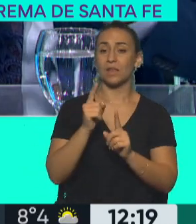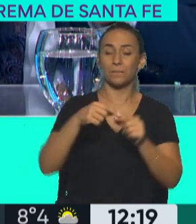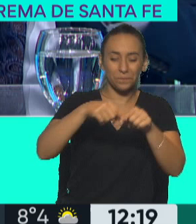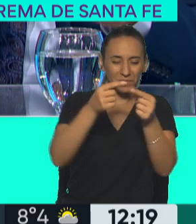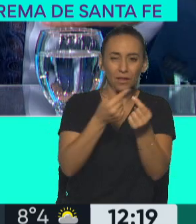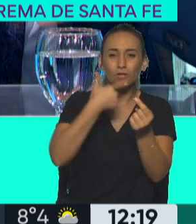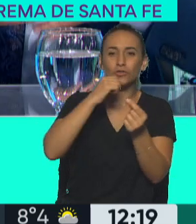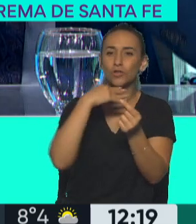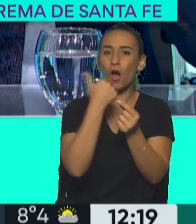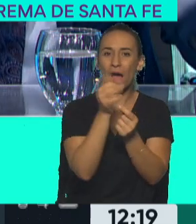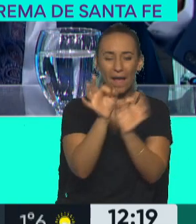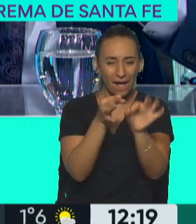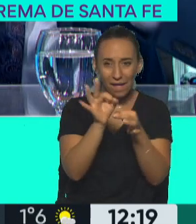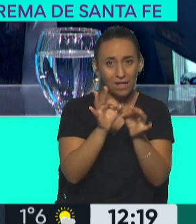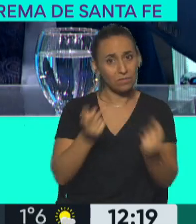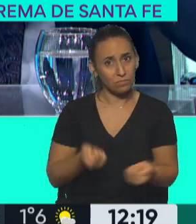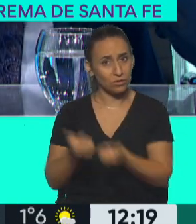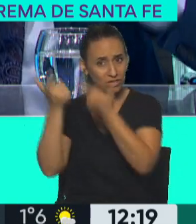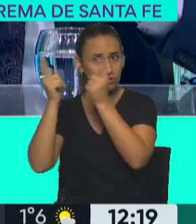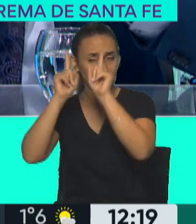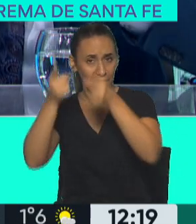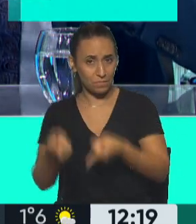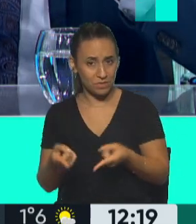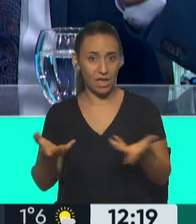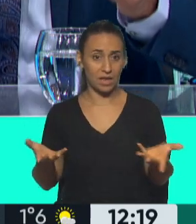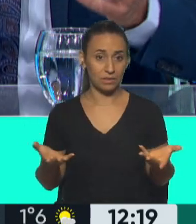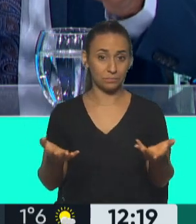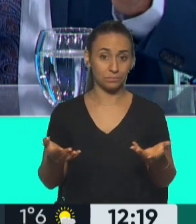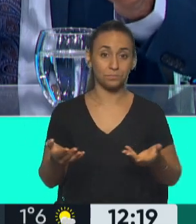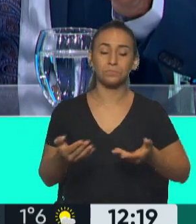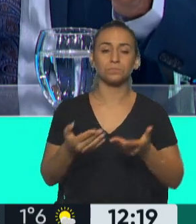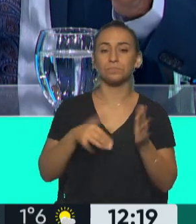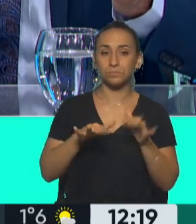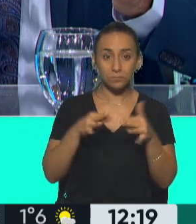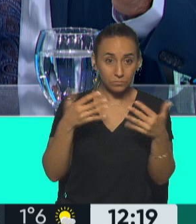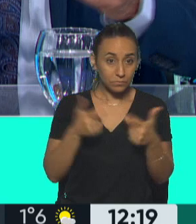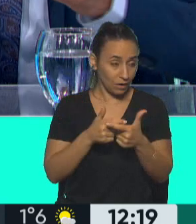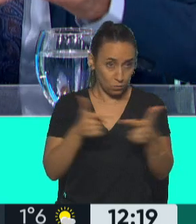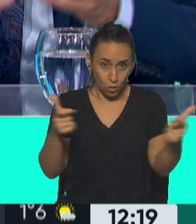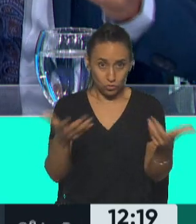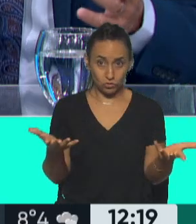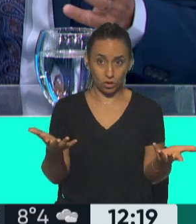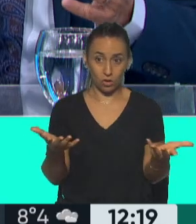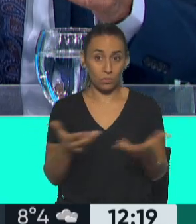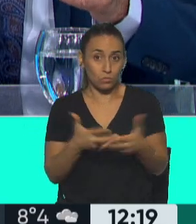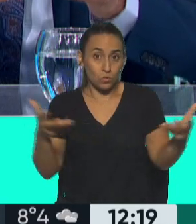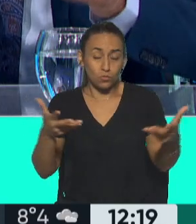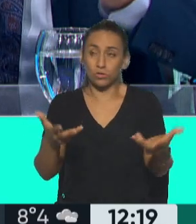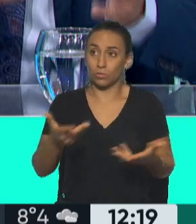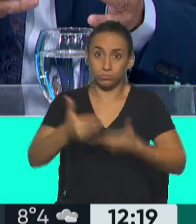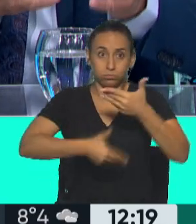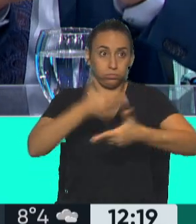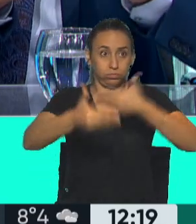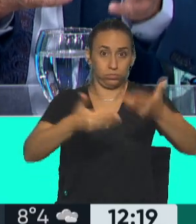hubo épocas florecientes, de mucha Bueno, es una pujanza. ciudad que ediliciamente, por ejemplo, doctor, ha crecido y mucho. Creció muchísimo, pero